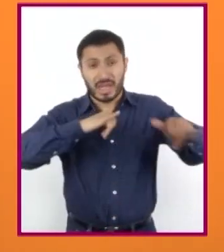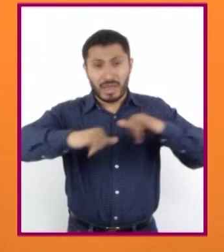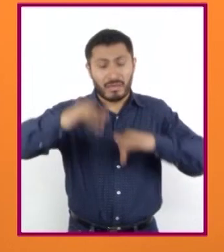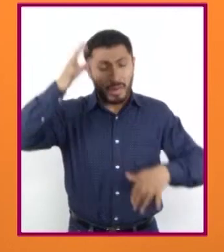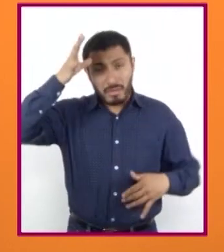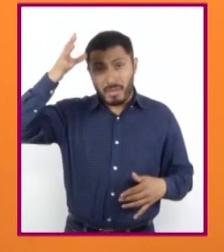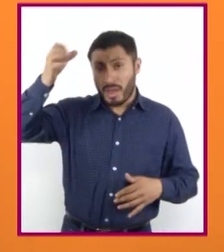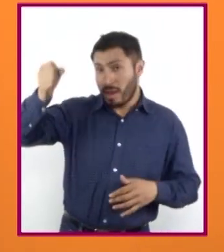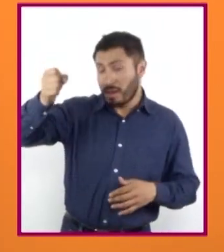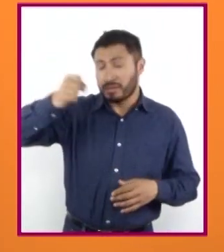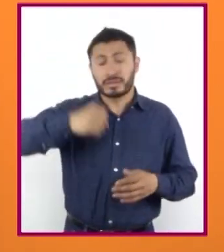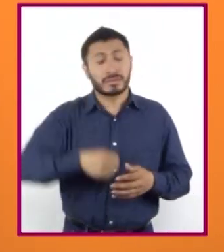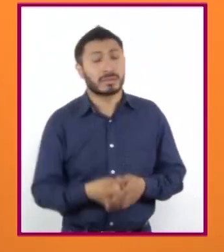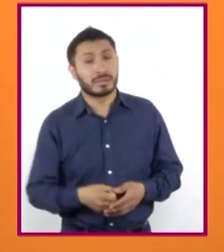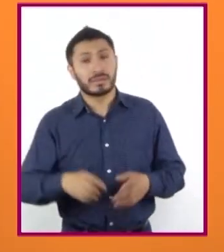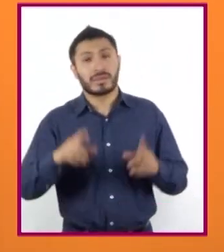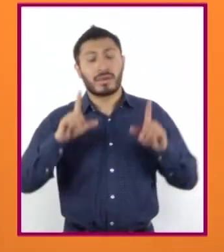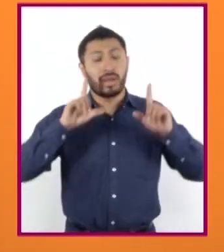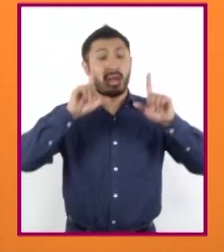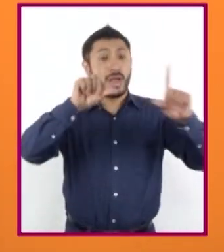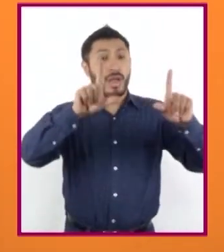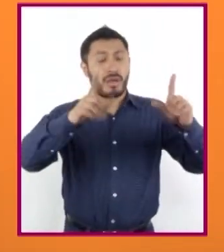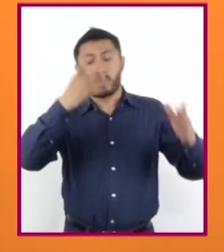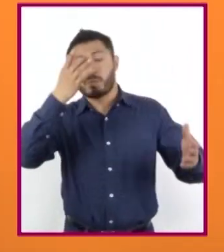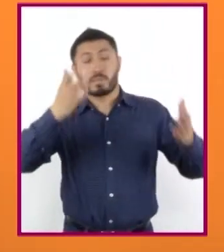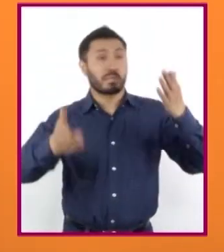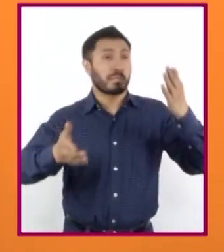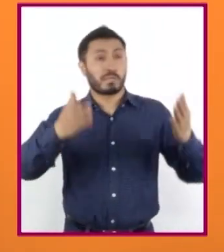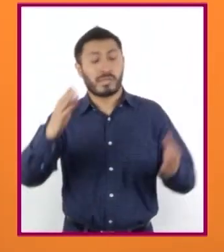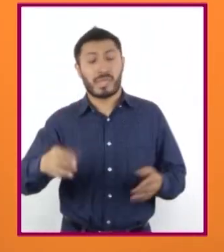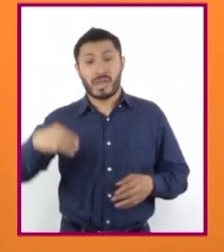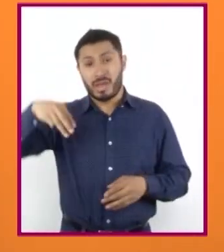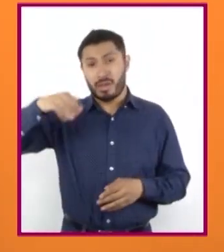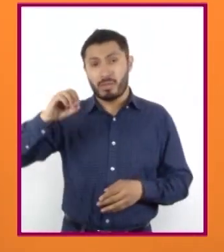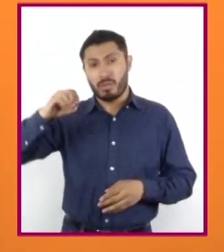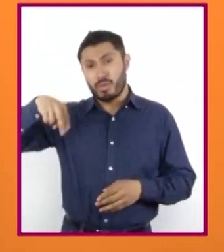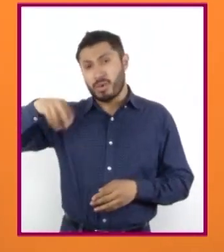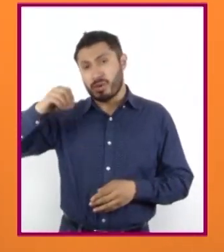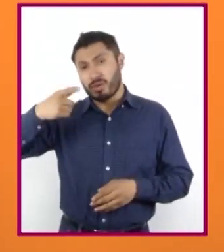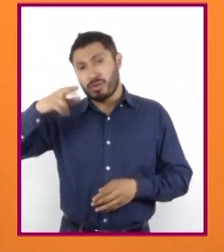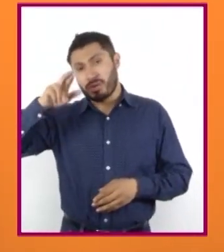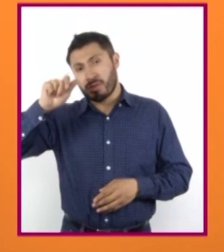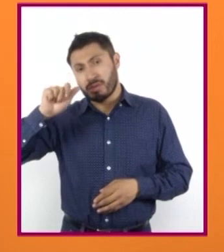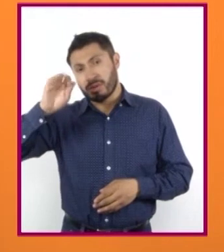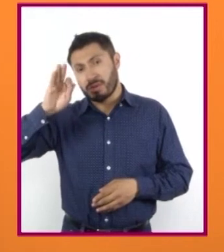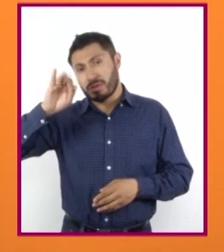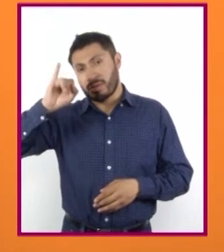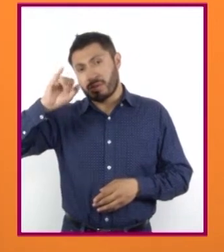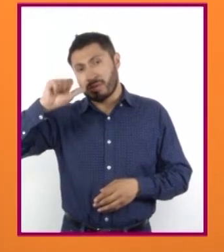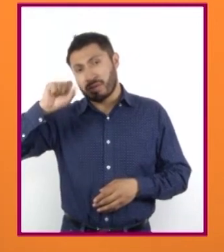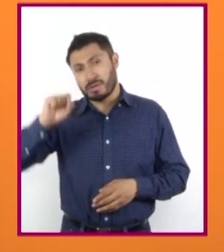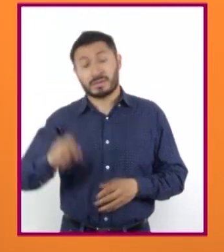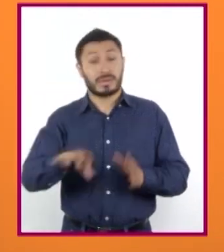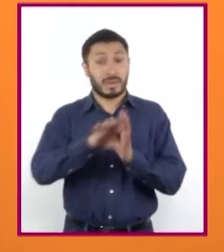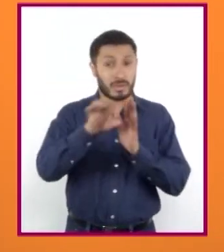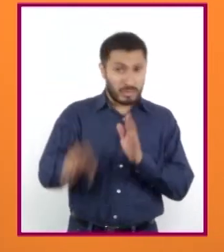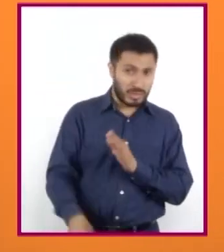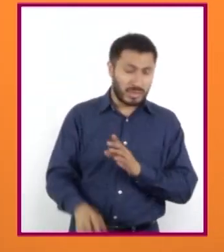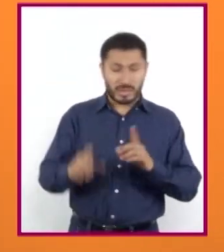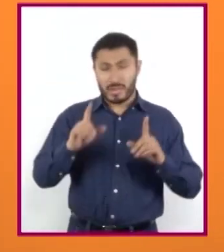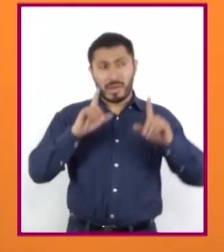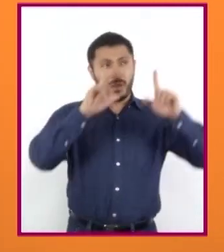conceptuales, cuadros comparativos, monografías. Por ejemplo, los